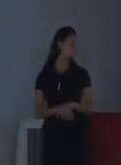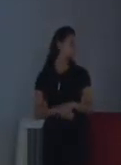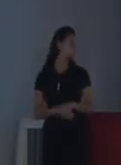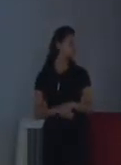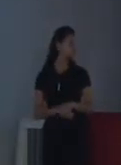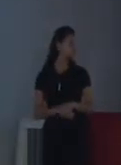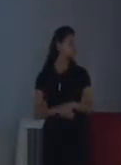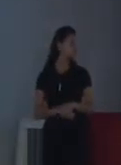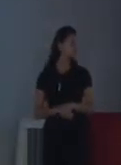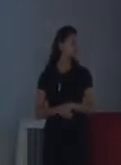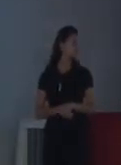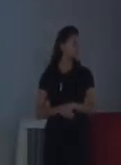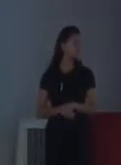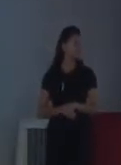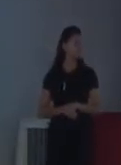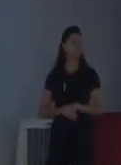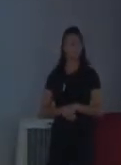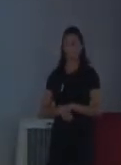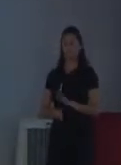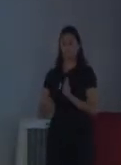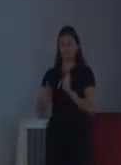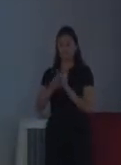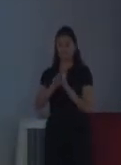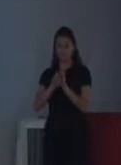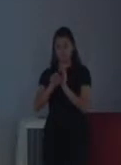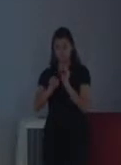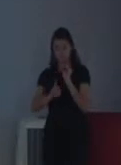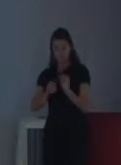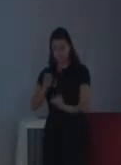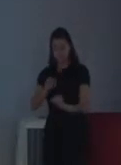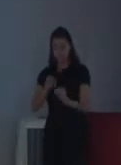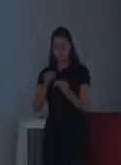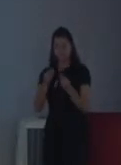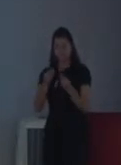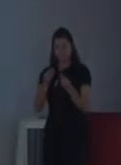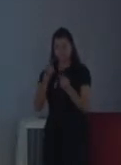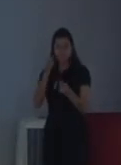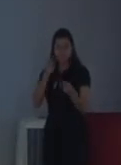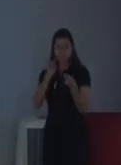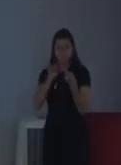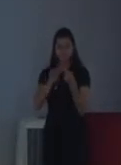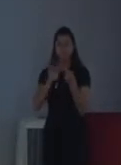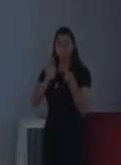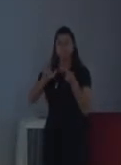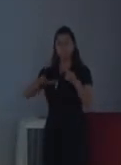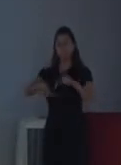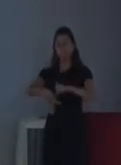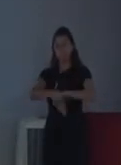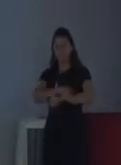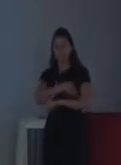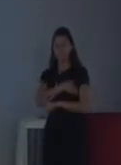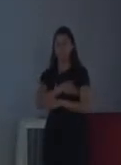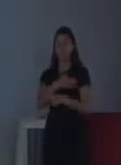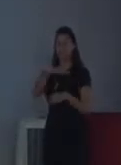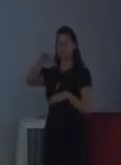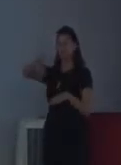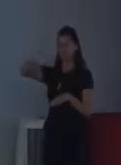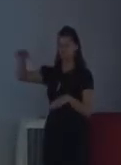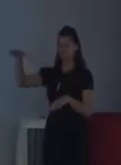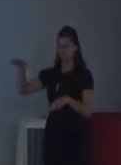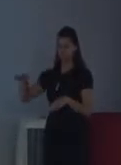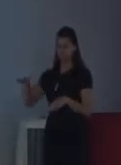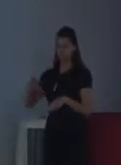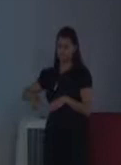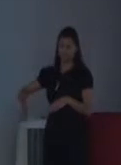se hace precisamente para que los ministerios, ¿sí?, que son quienes